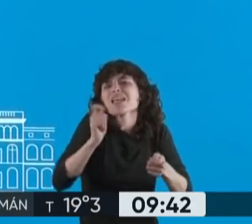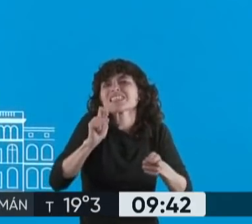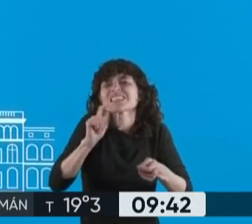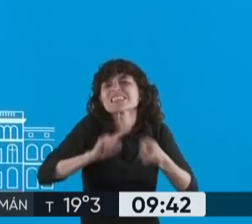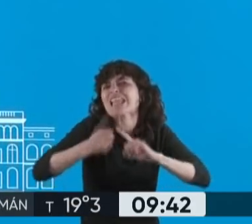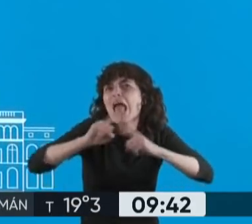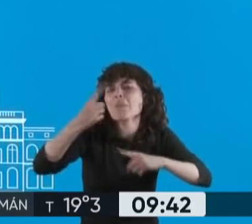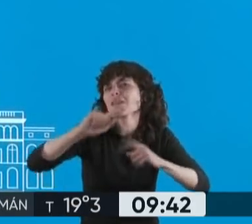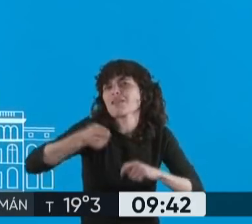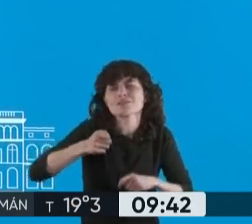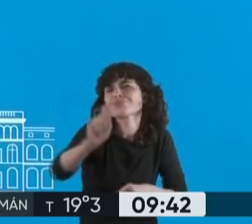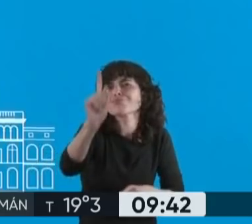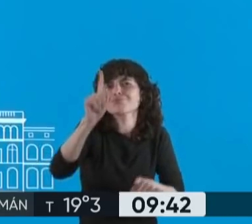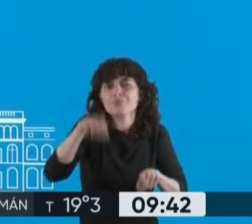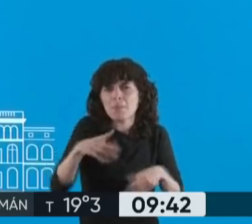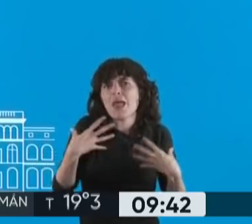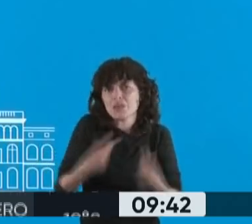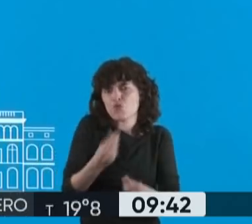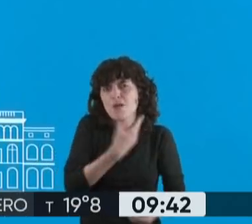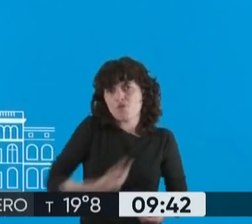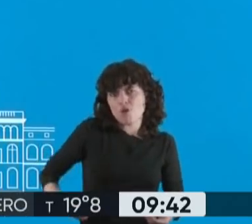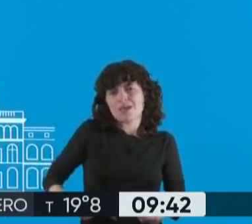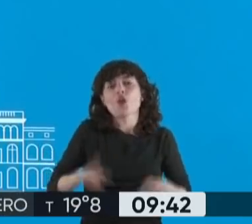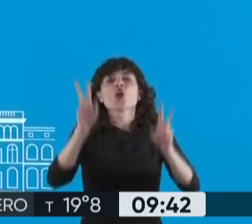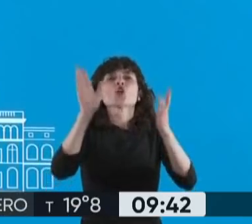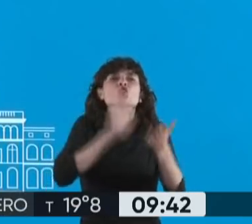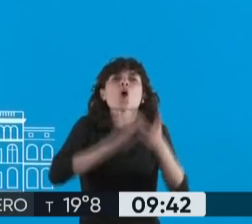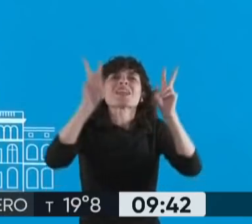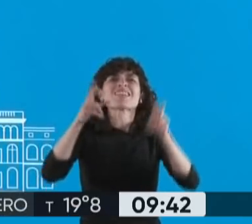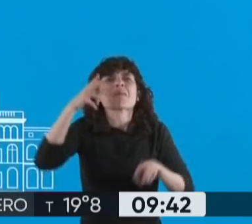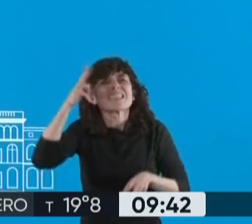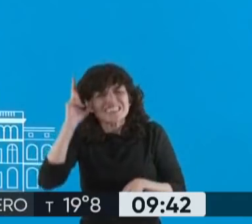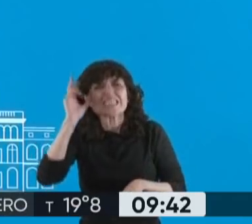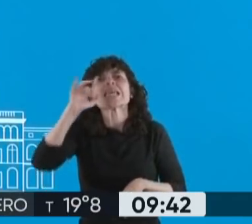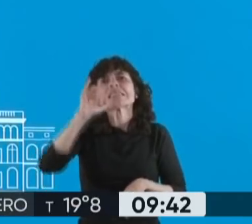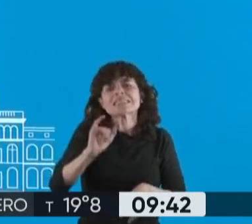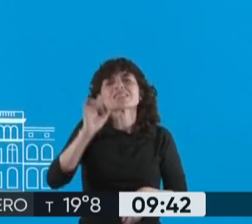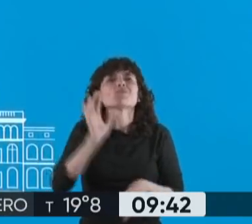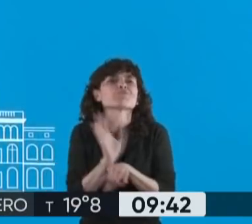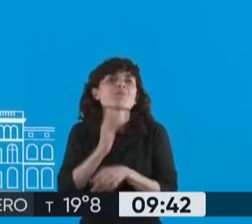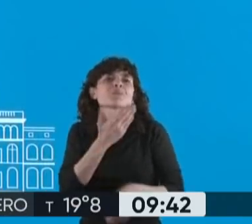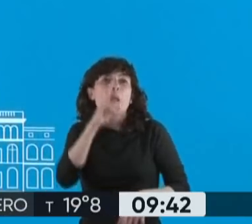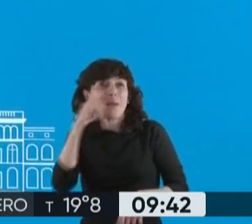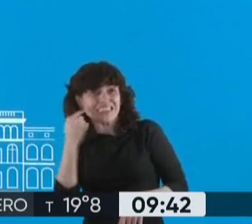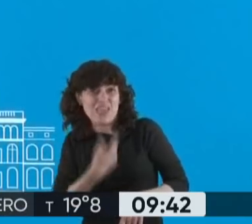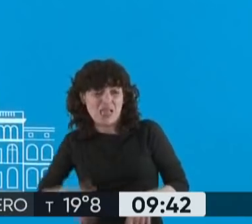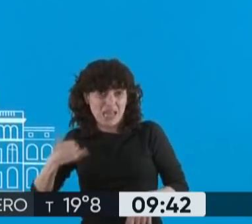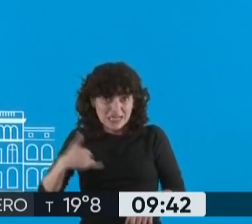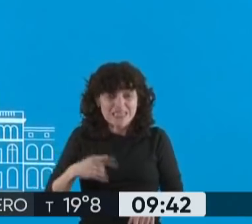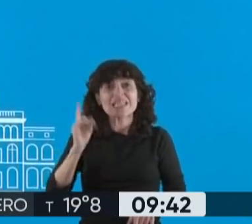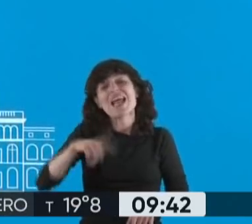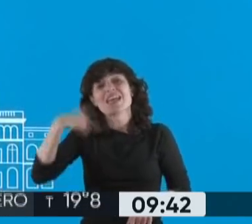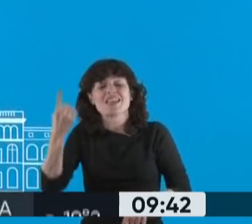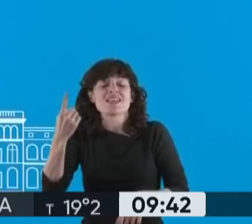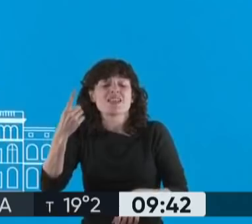en Europa. Con respecto a Chile, sí, la relación efectivamente entre el presidente Fernández y el próximo presidente